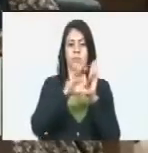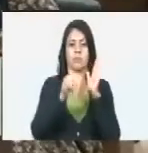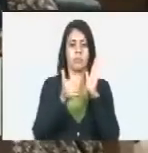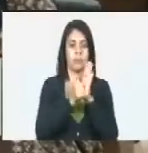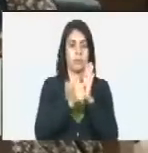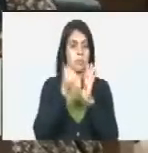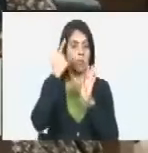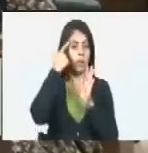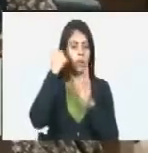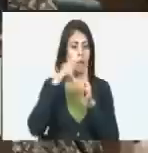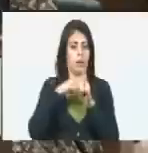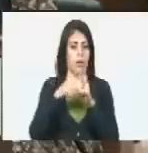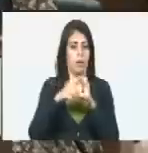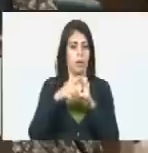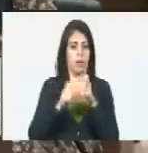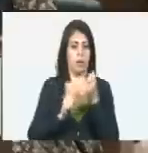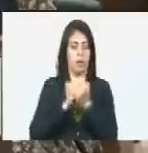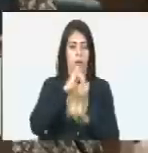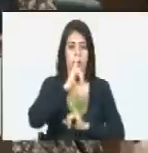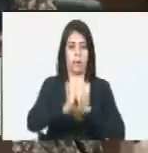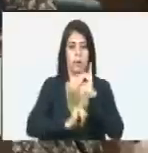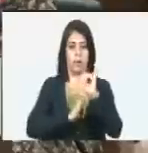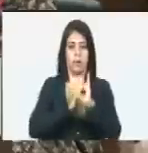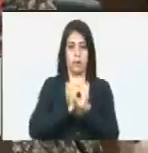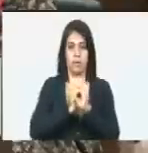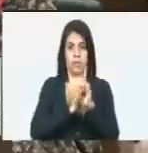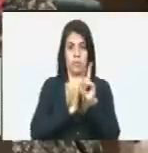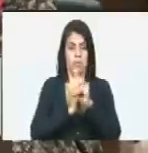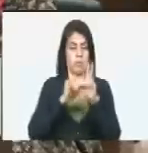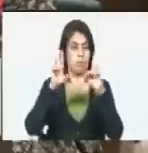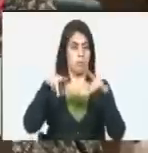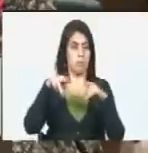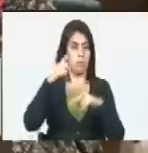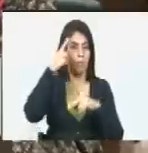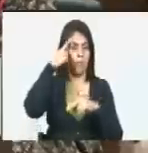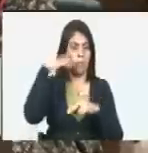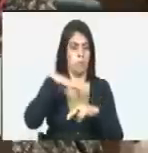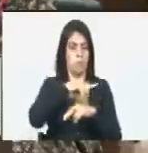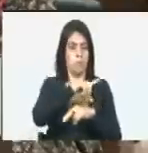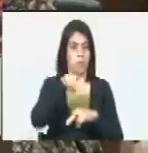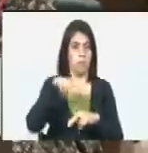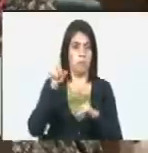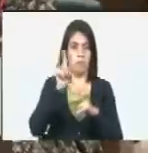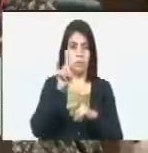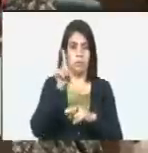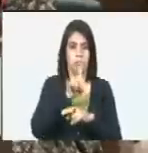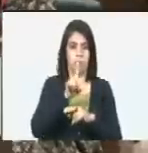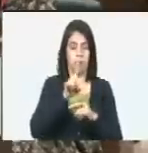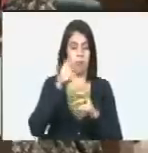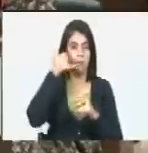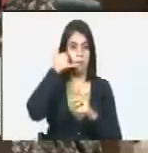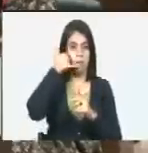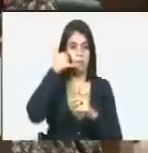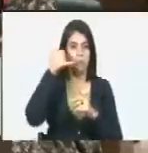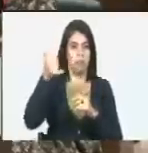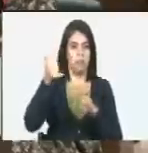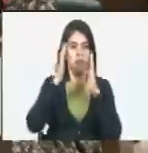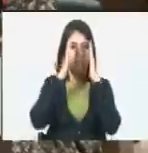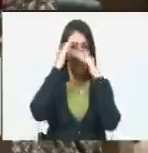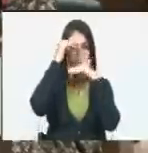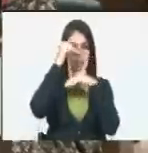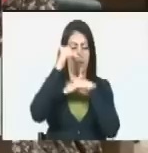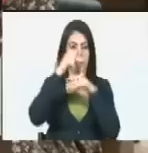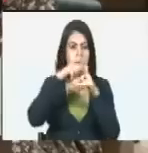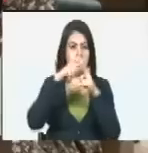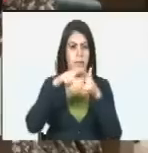corte internacional. No, nunca nos creímos eso. Era una llamada de atención a esta